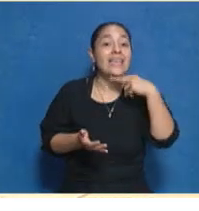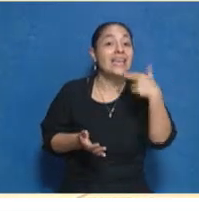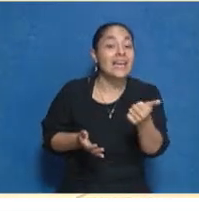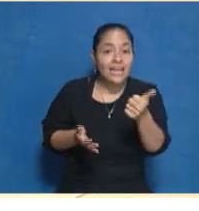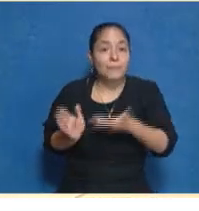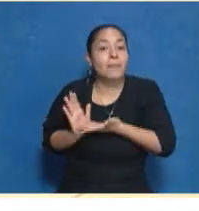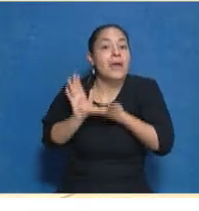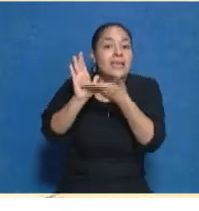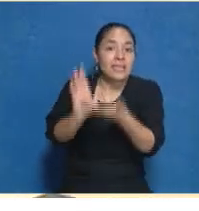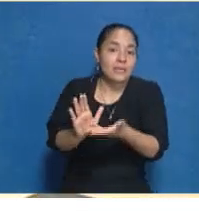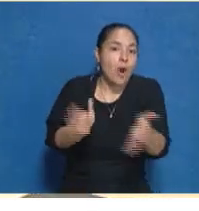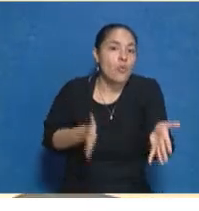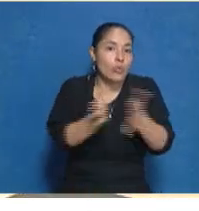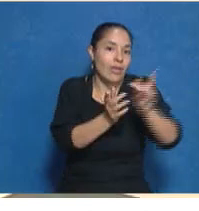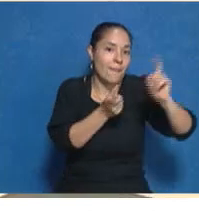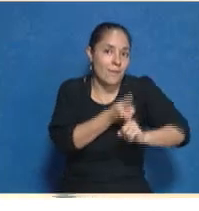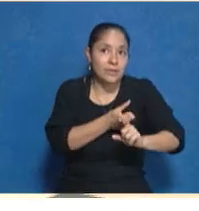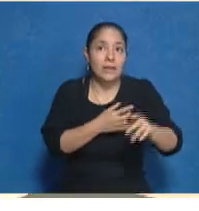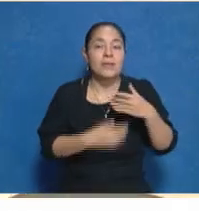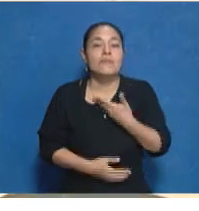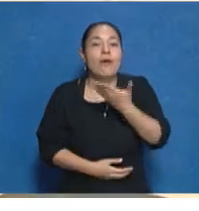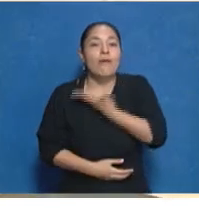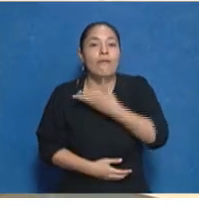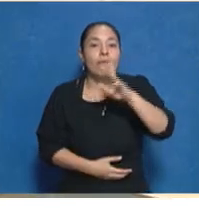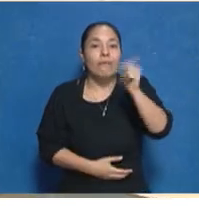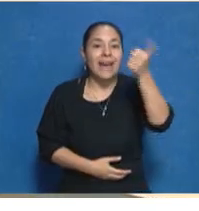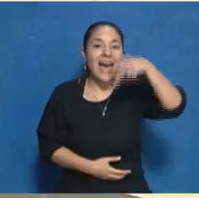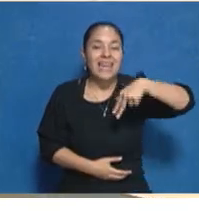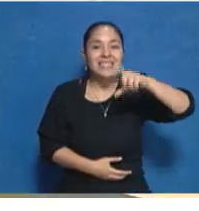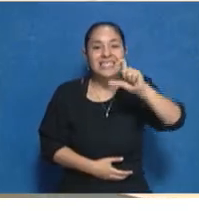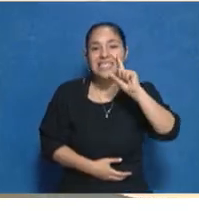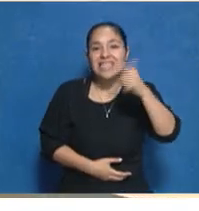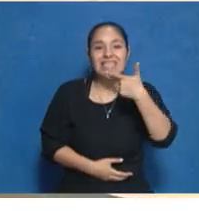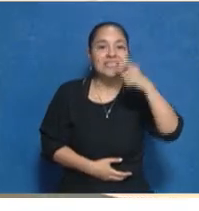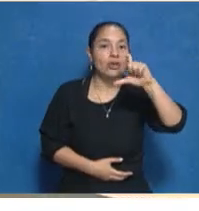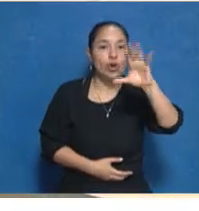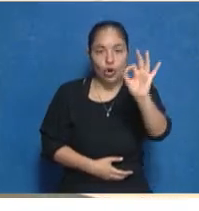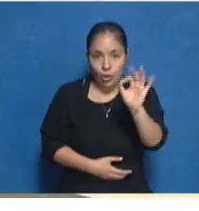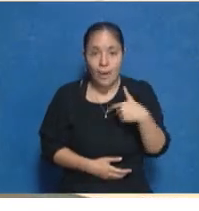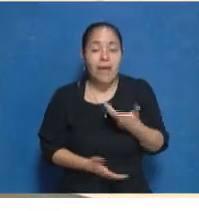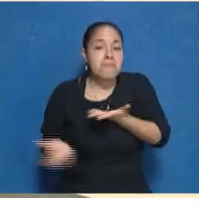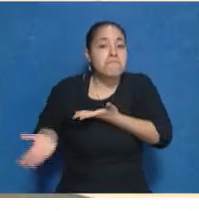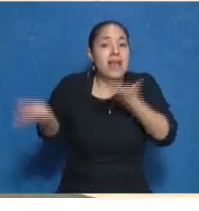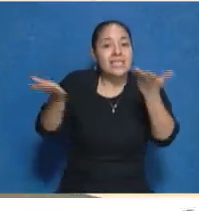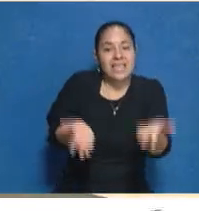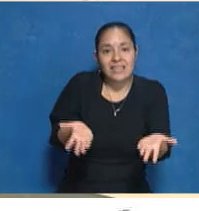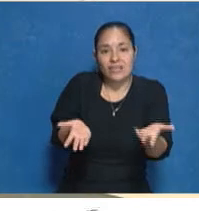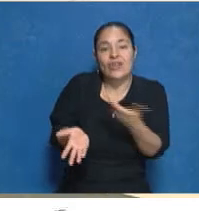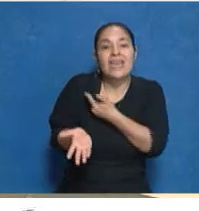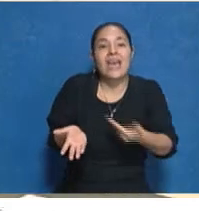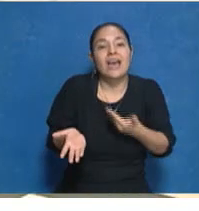Fabiola Yáñez. Allí la imagen de Francisco, la presentación en sociedad entonces del hijo del presidente de la Nación.